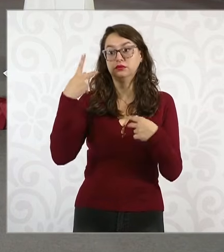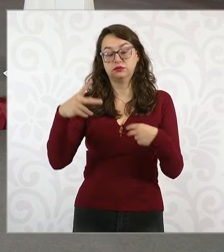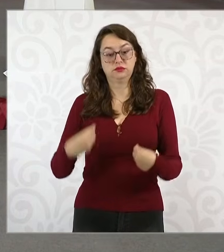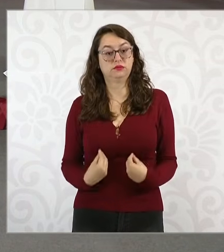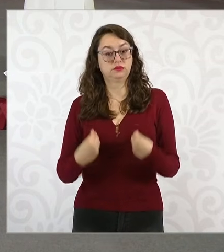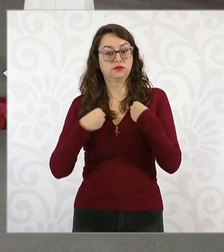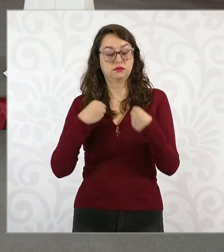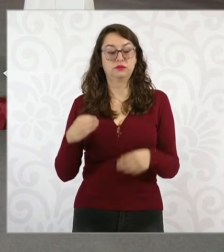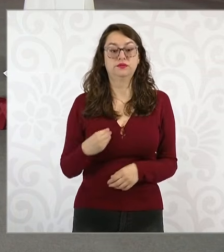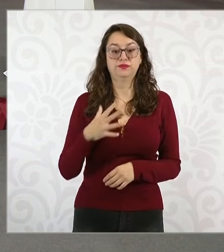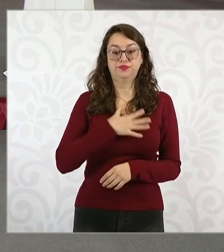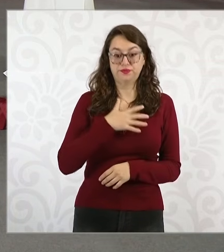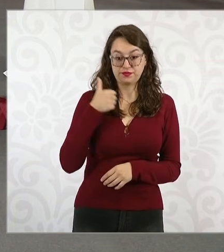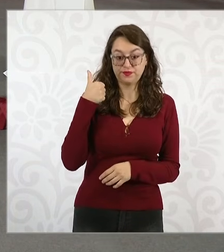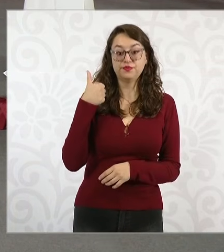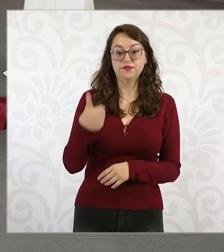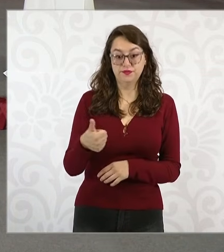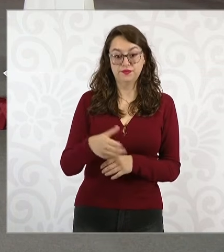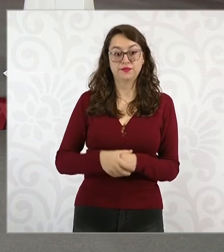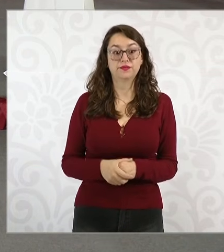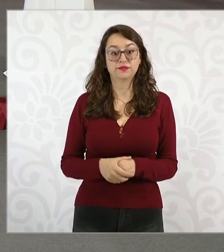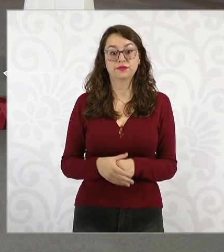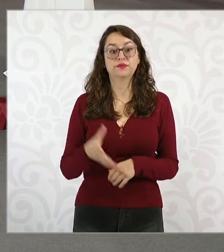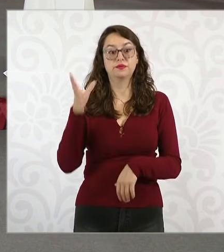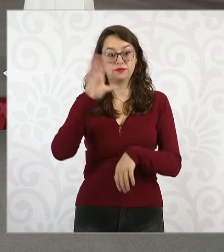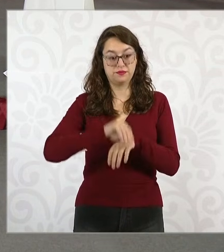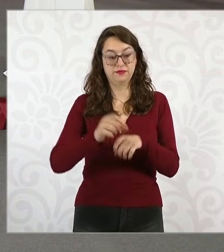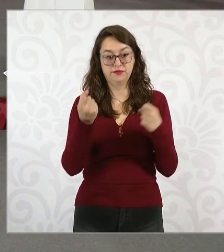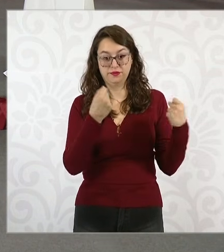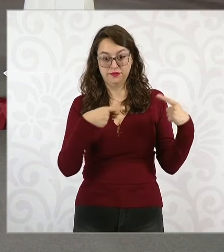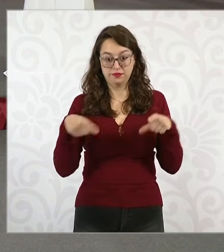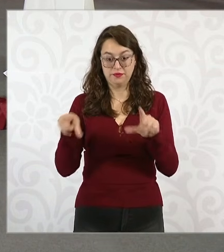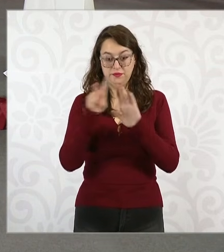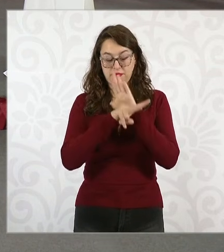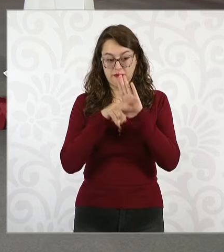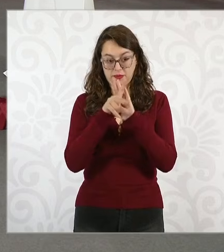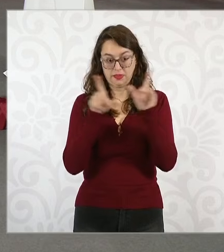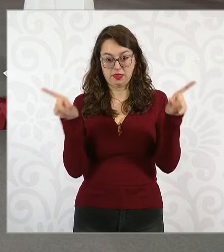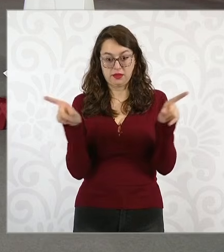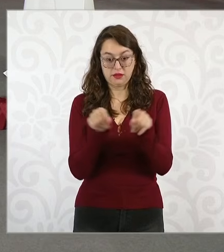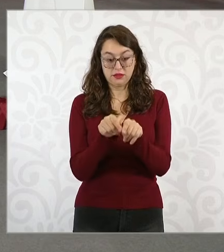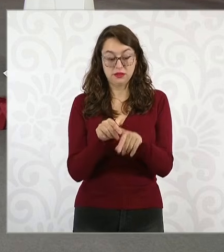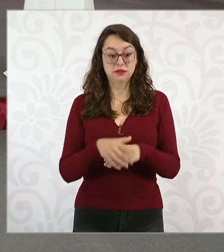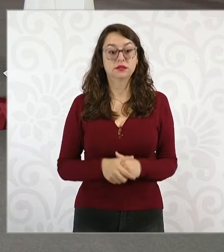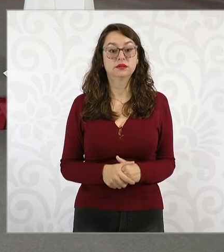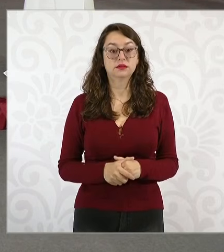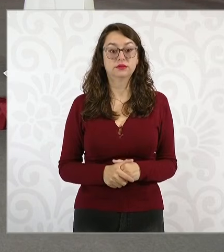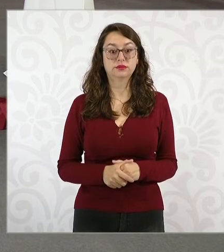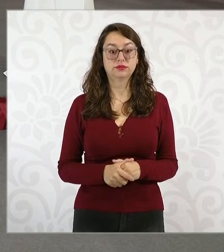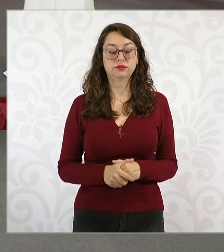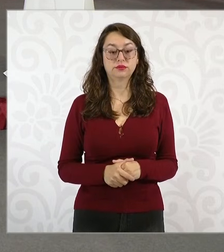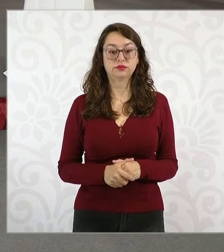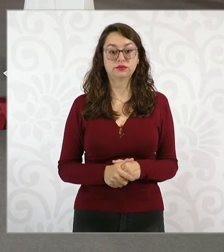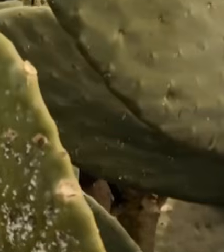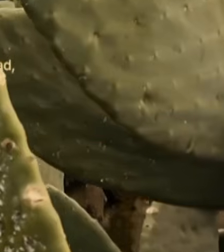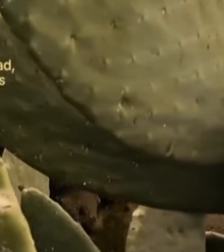lo que generan, mucho bienestar. Si me permite, Presidenta, es un video muy pequeño. Adelante.